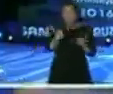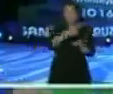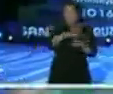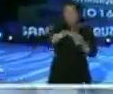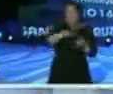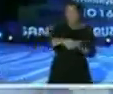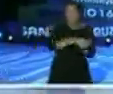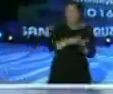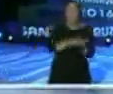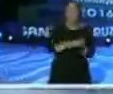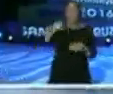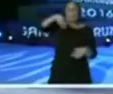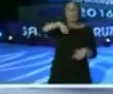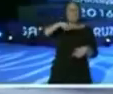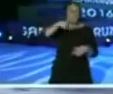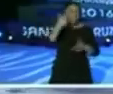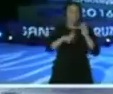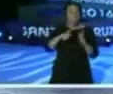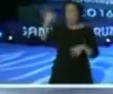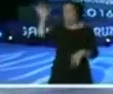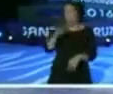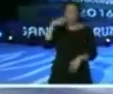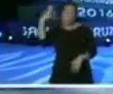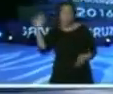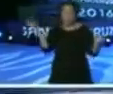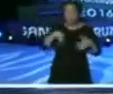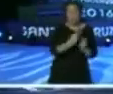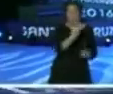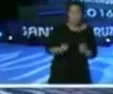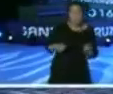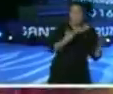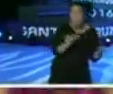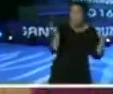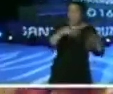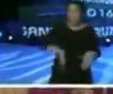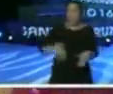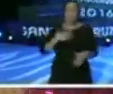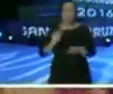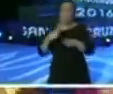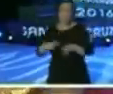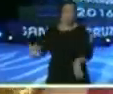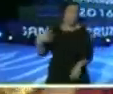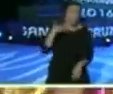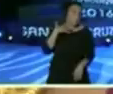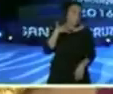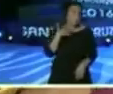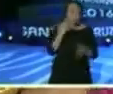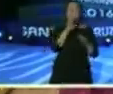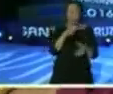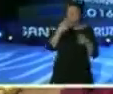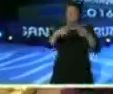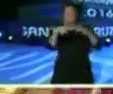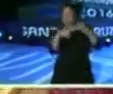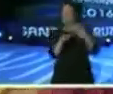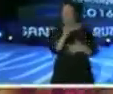ni ocho apellidos vasco. No hago referéndum y político ranazo. Tenemos más motivos para